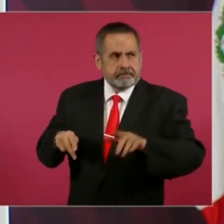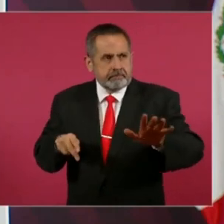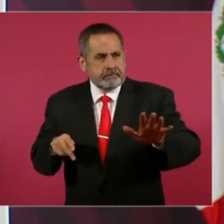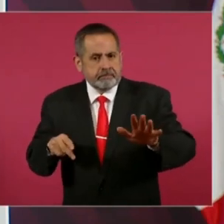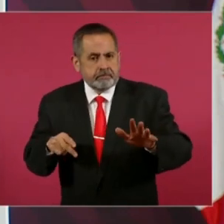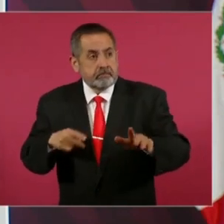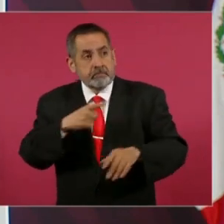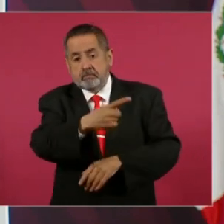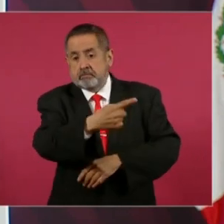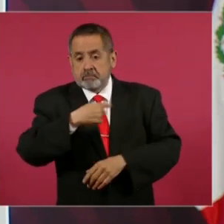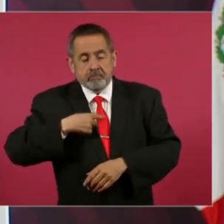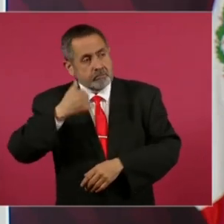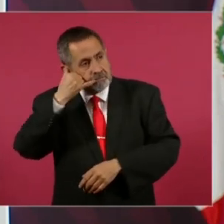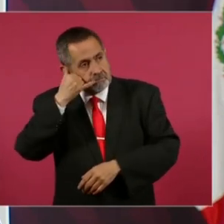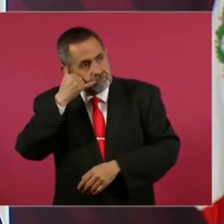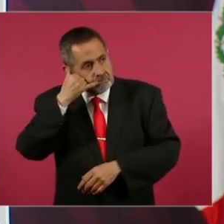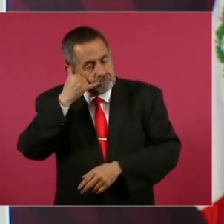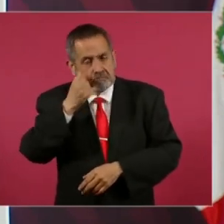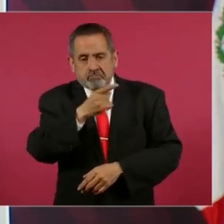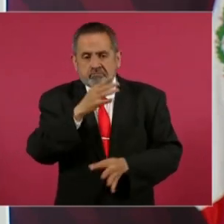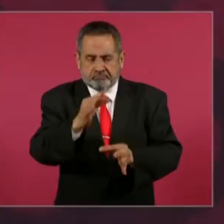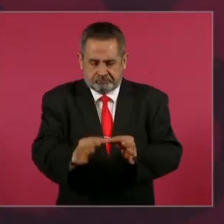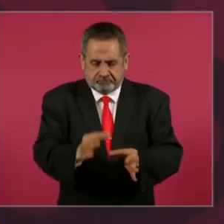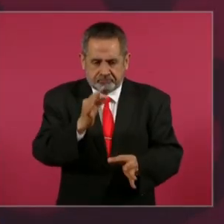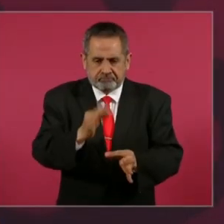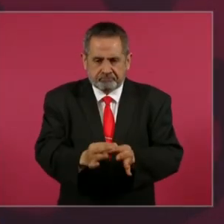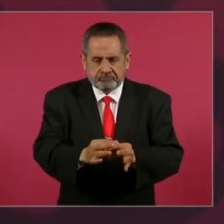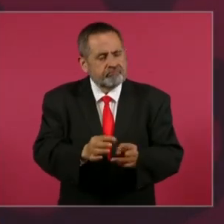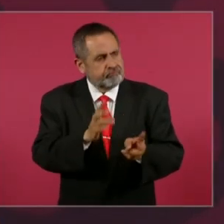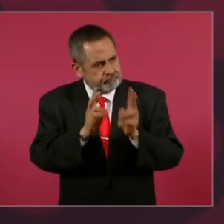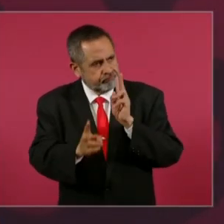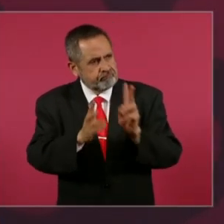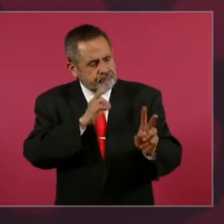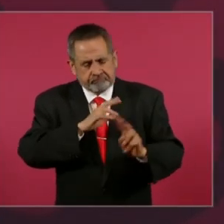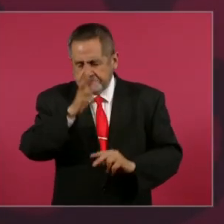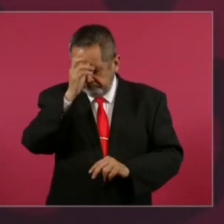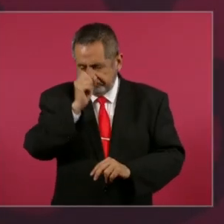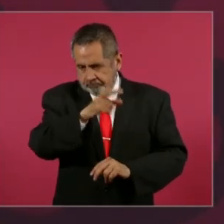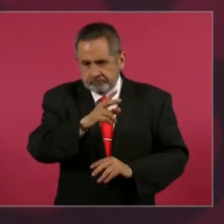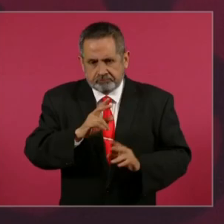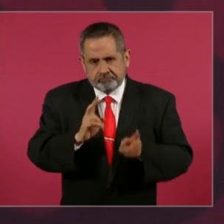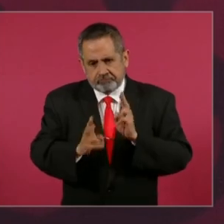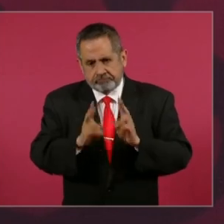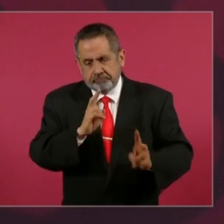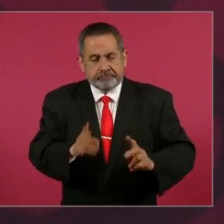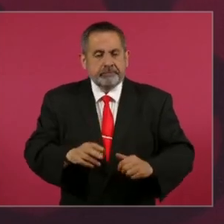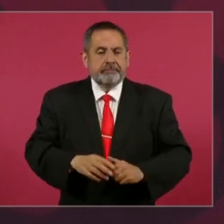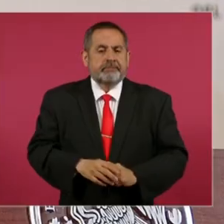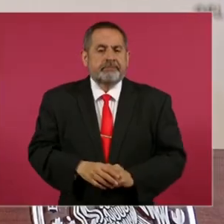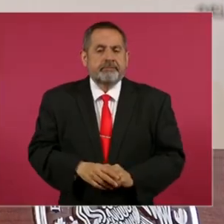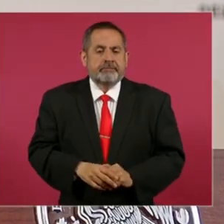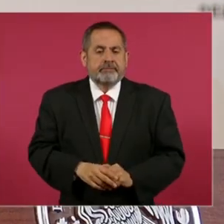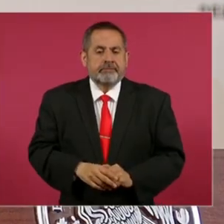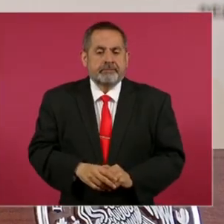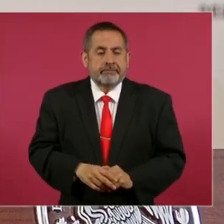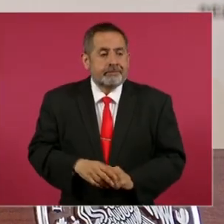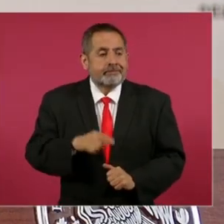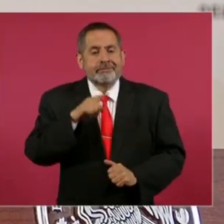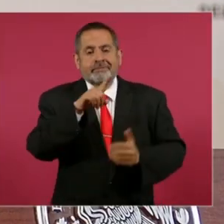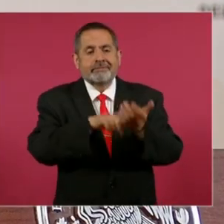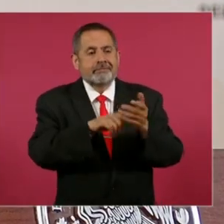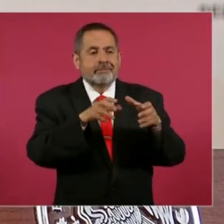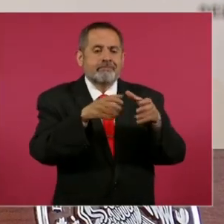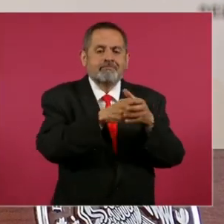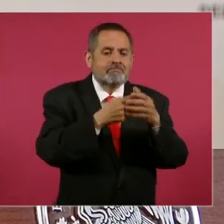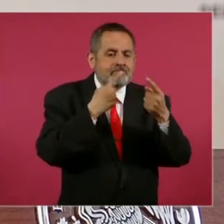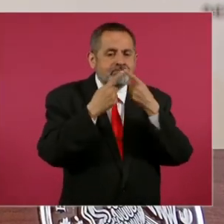y cumplió hablándonos. Nada más que lo que han negociado,